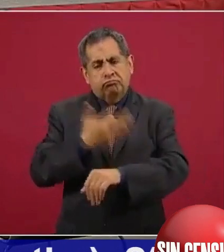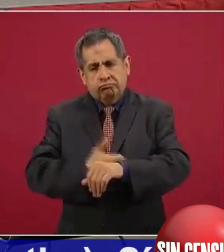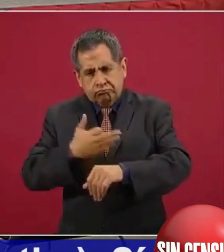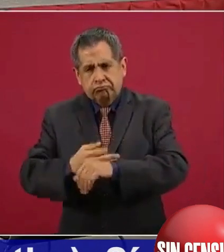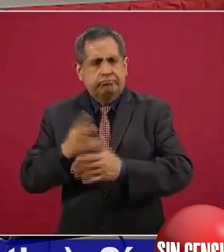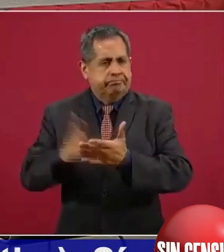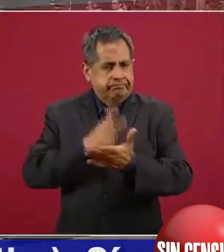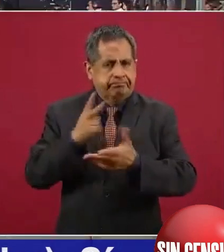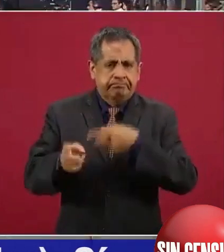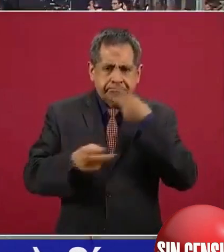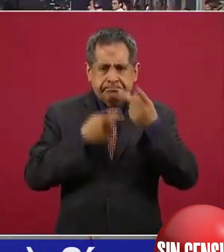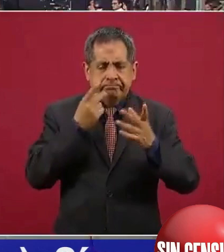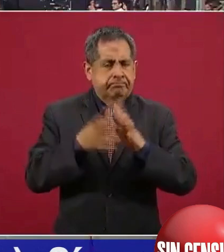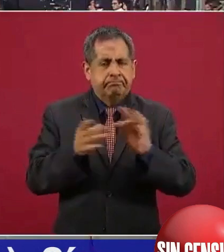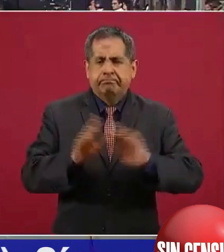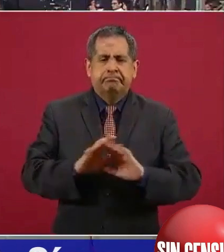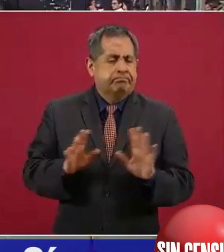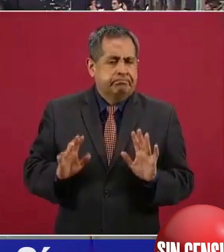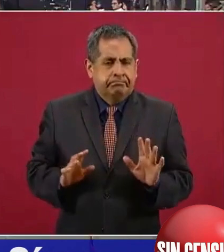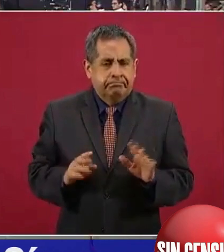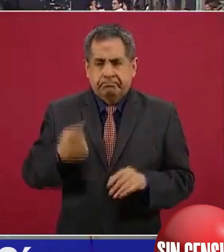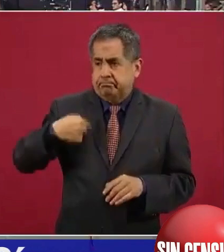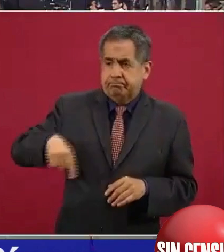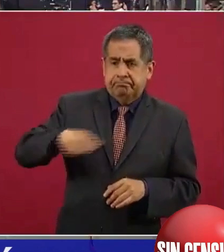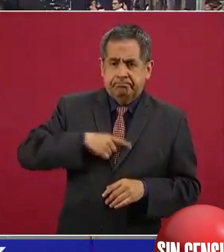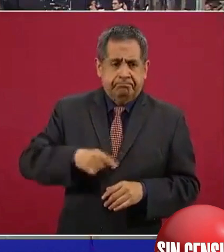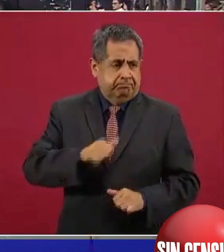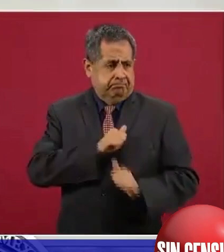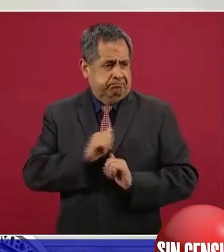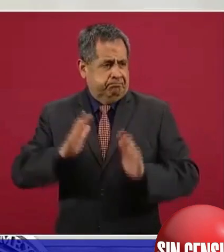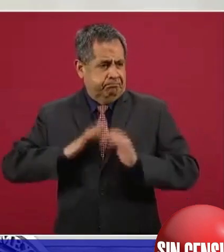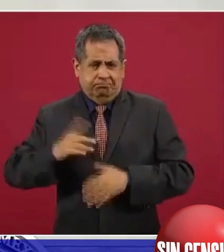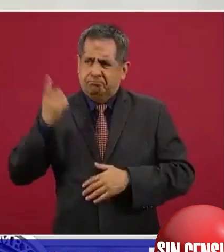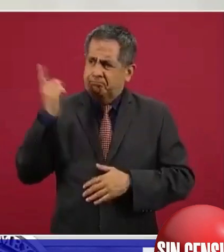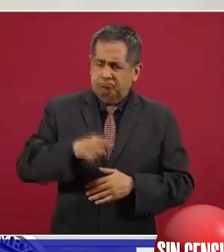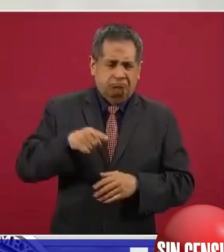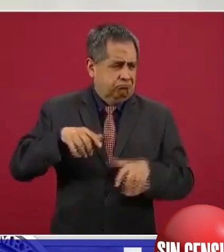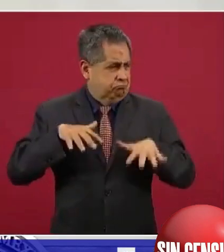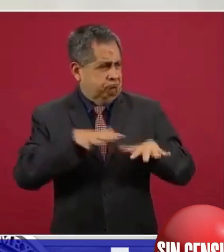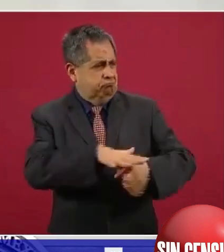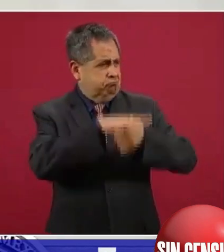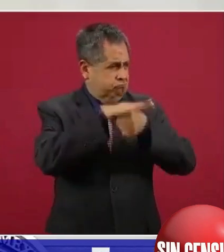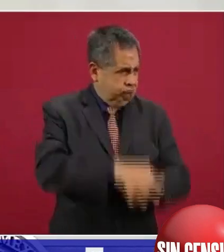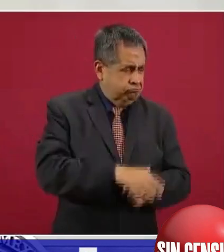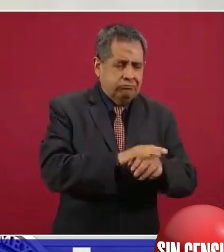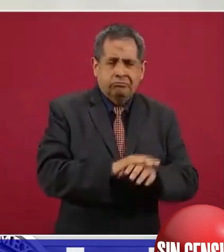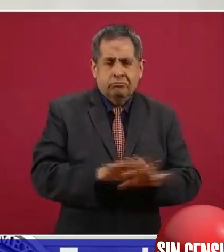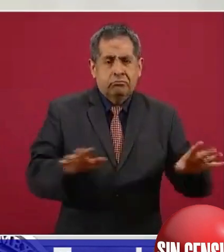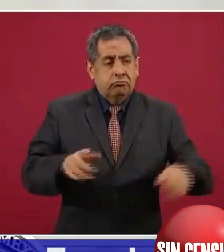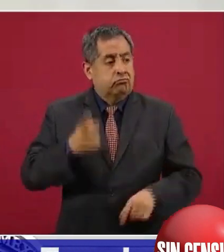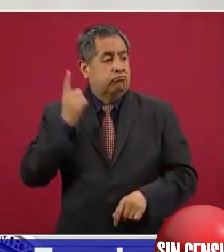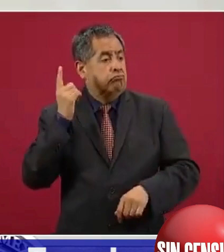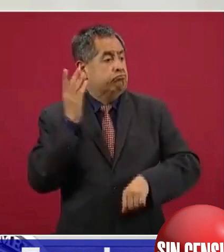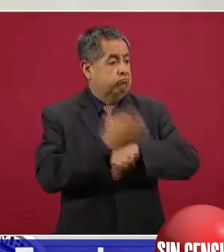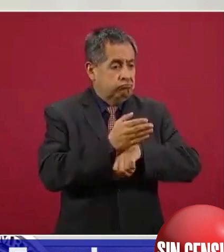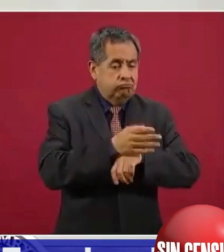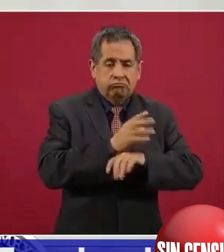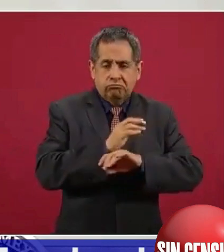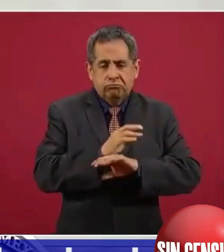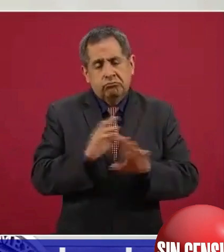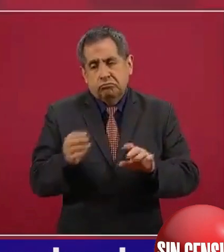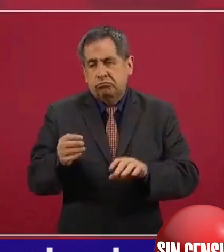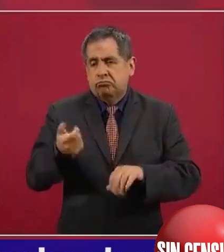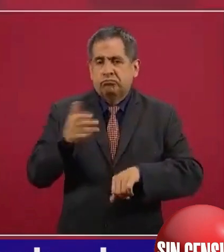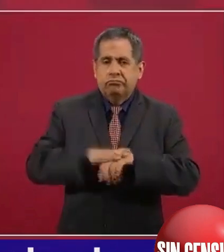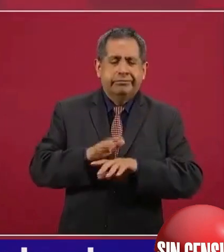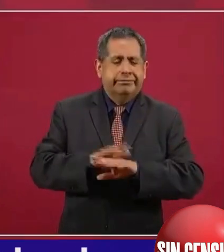veces, decidimos que no ejerceríamos la coerción, ni por la vía administrativa, ni mucho menos